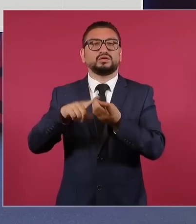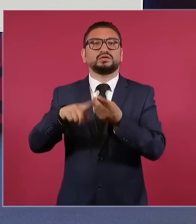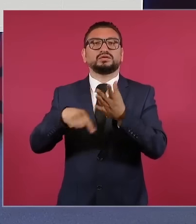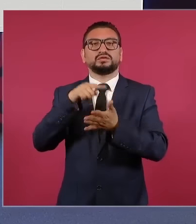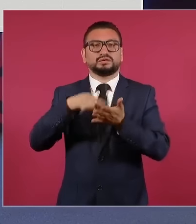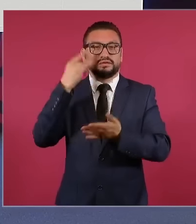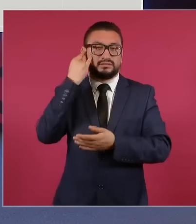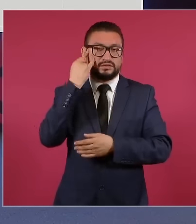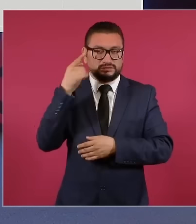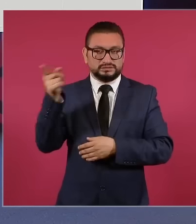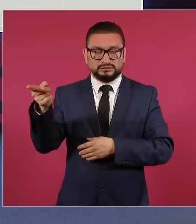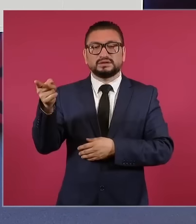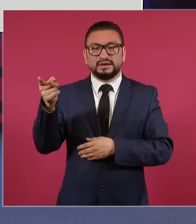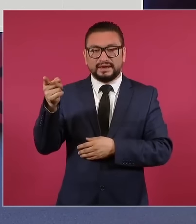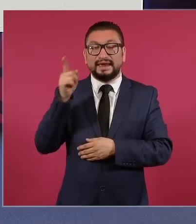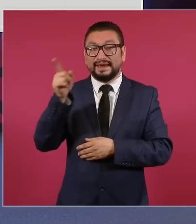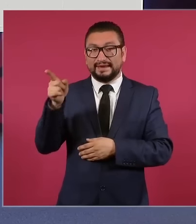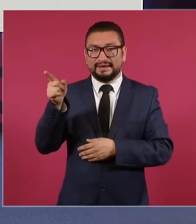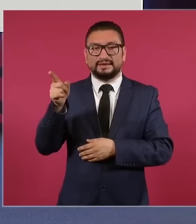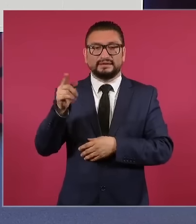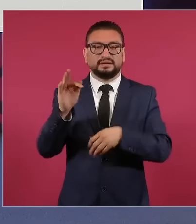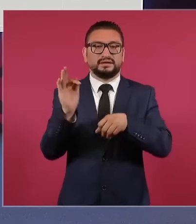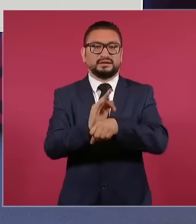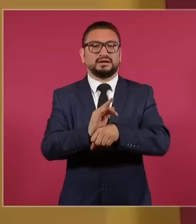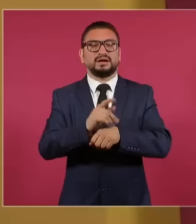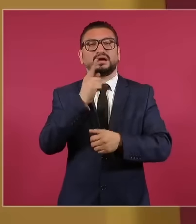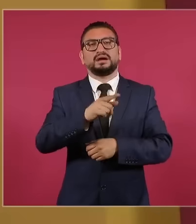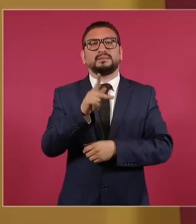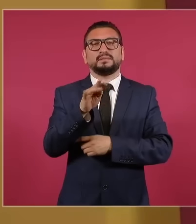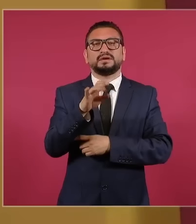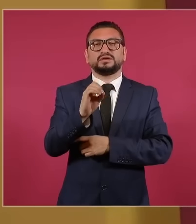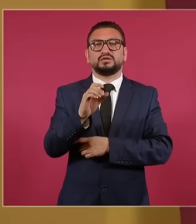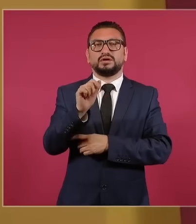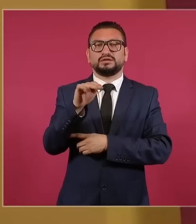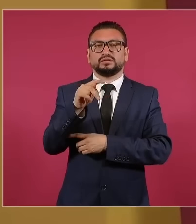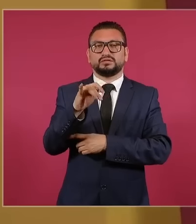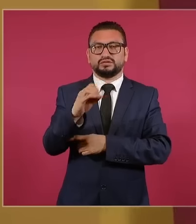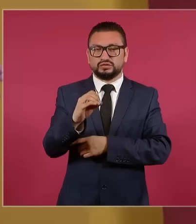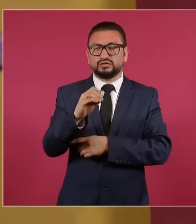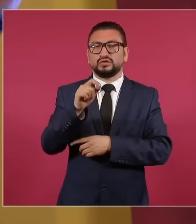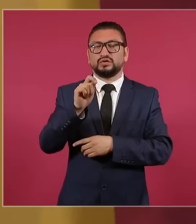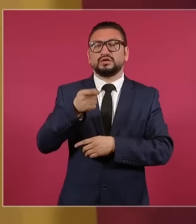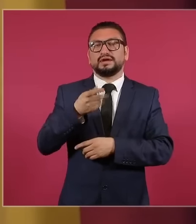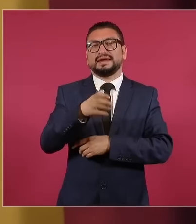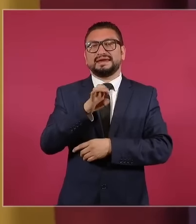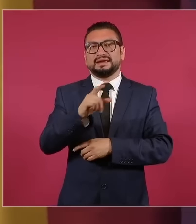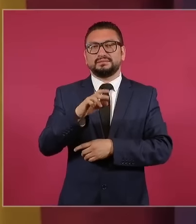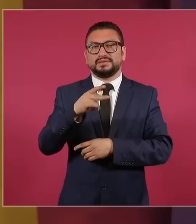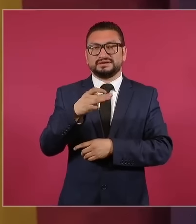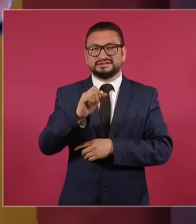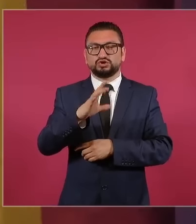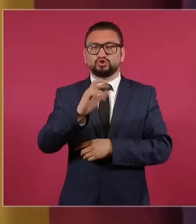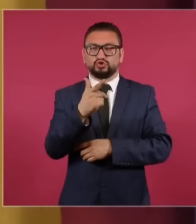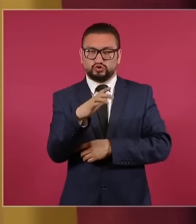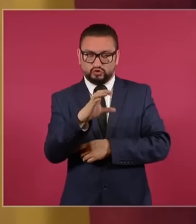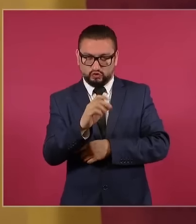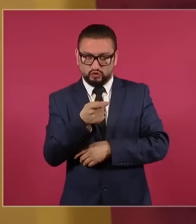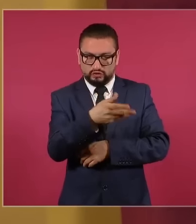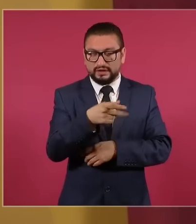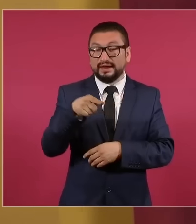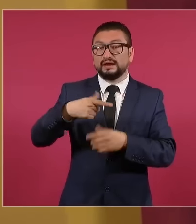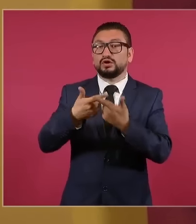Campeche el ella da beneficios a Pedro Antonio el manchas el cholo quién pertenece al